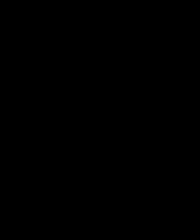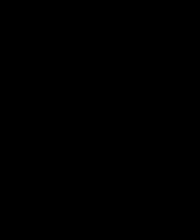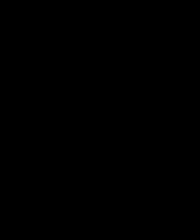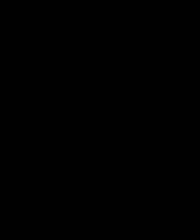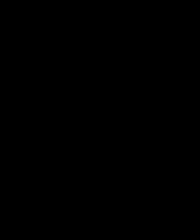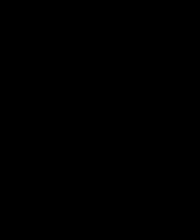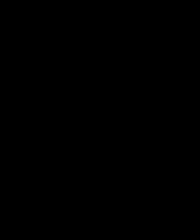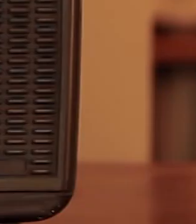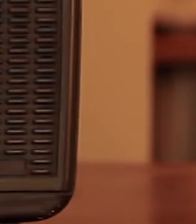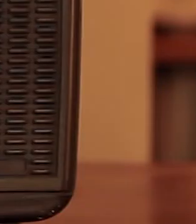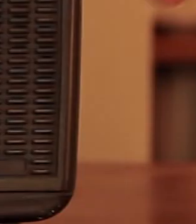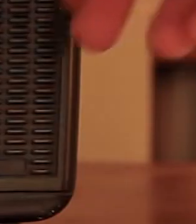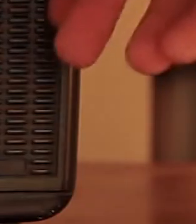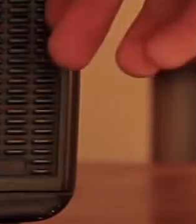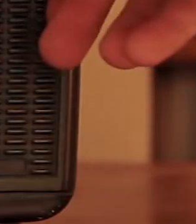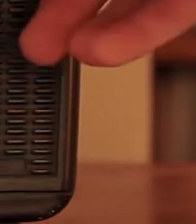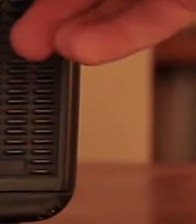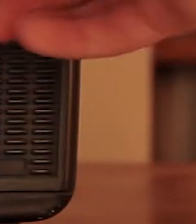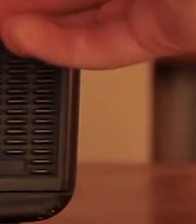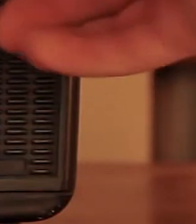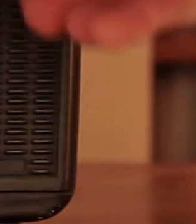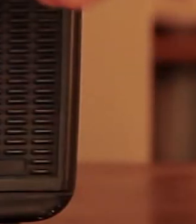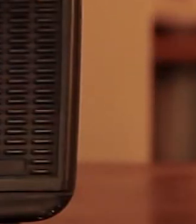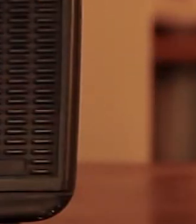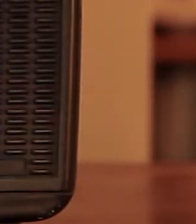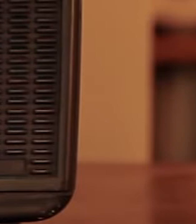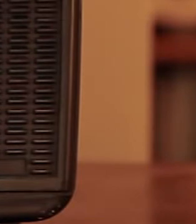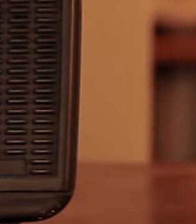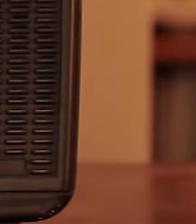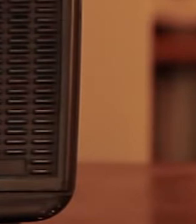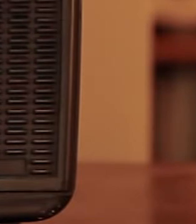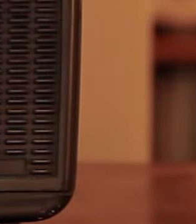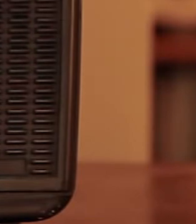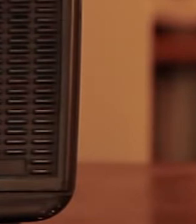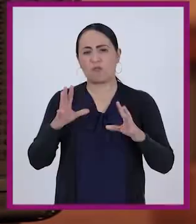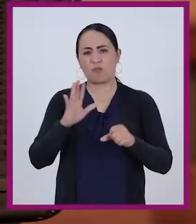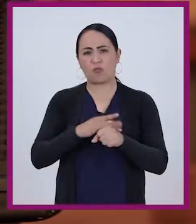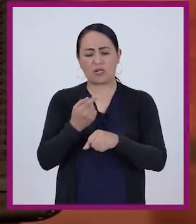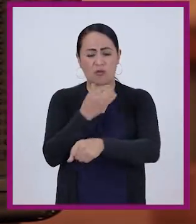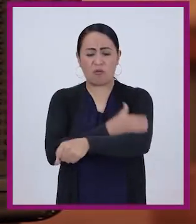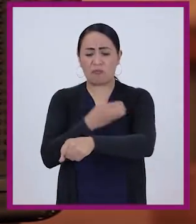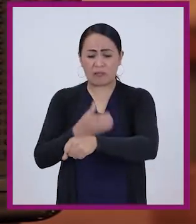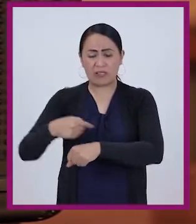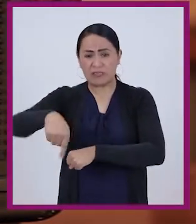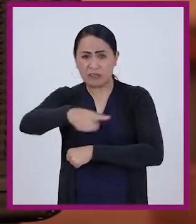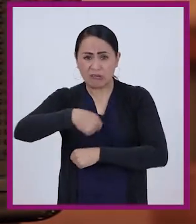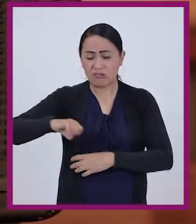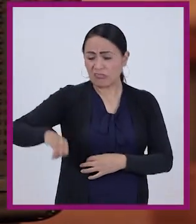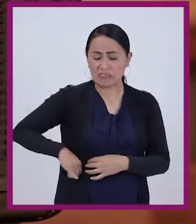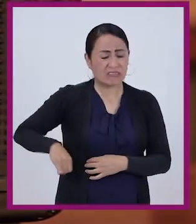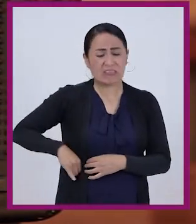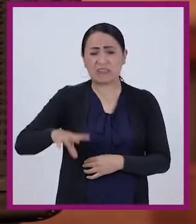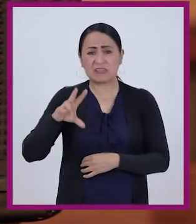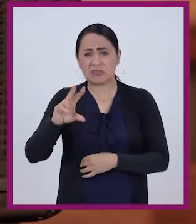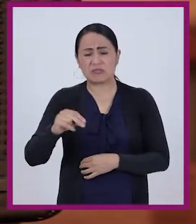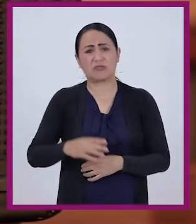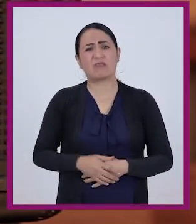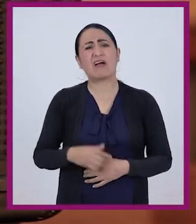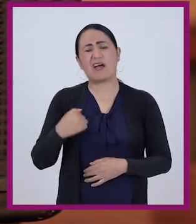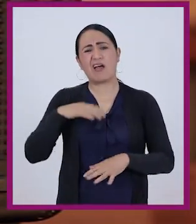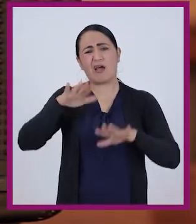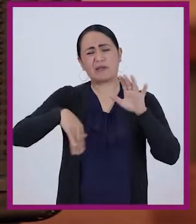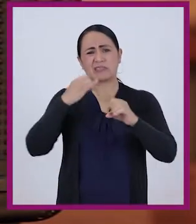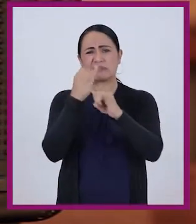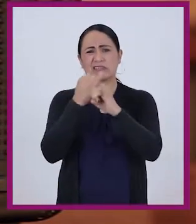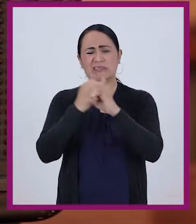No. no todos tienen el mismo interés. Trabajar en